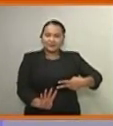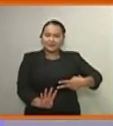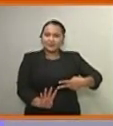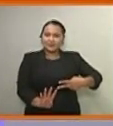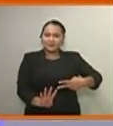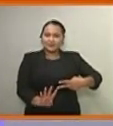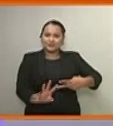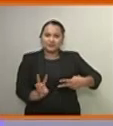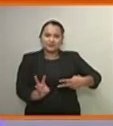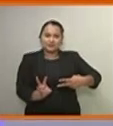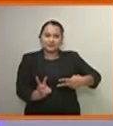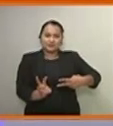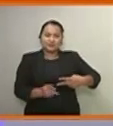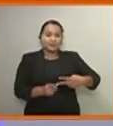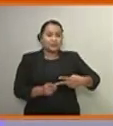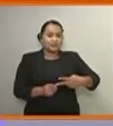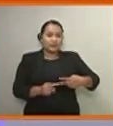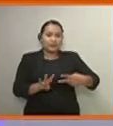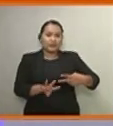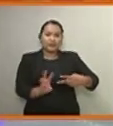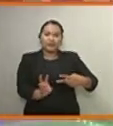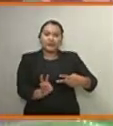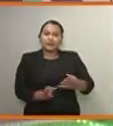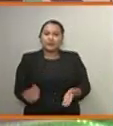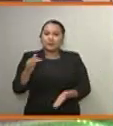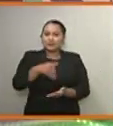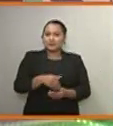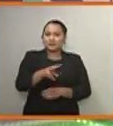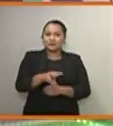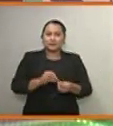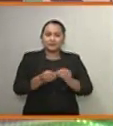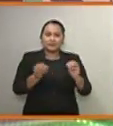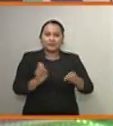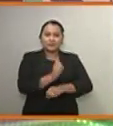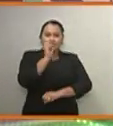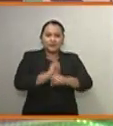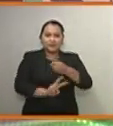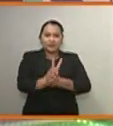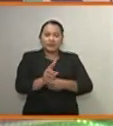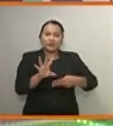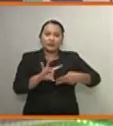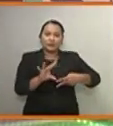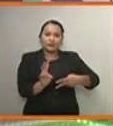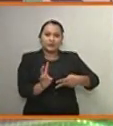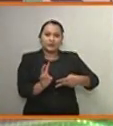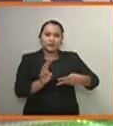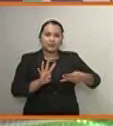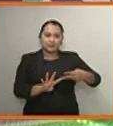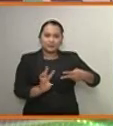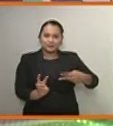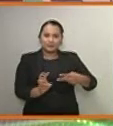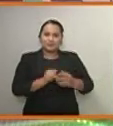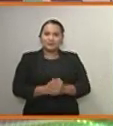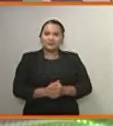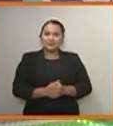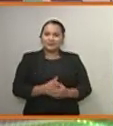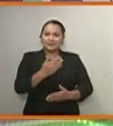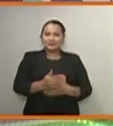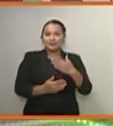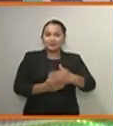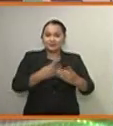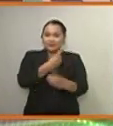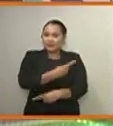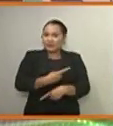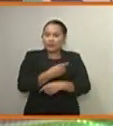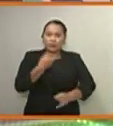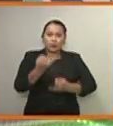Y este es el 6. Este número ganador es el 46. Los números premiados son el 87 y el 46. Continuamos la diversión